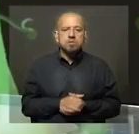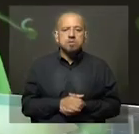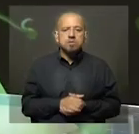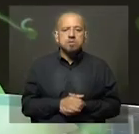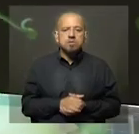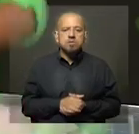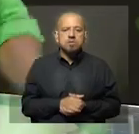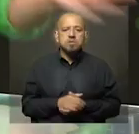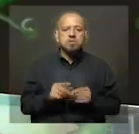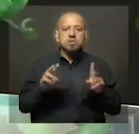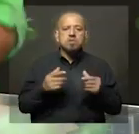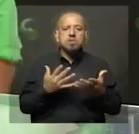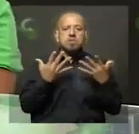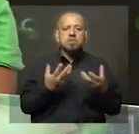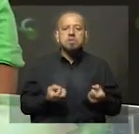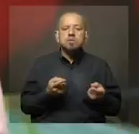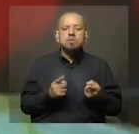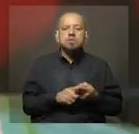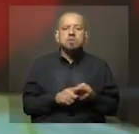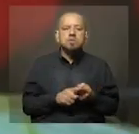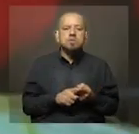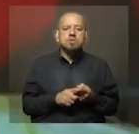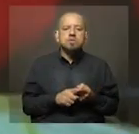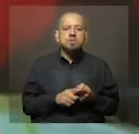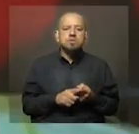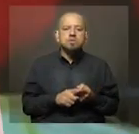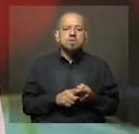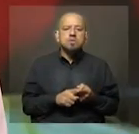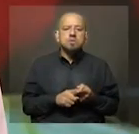hídrica, después desandamos camino. Bien.